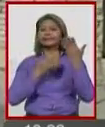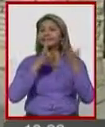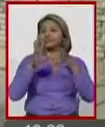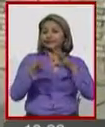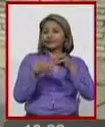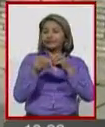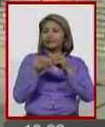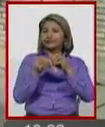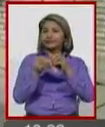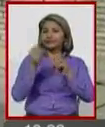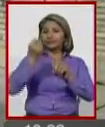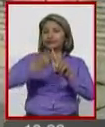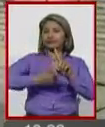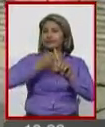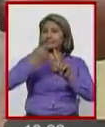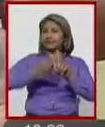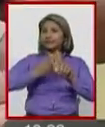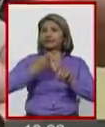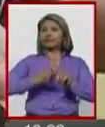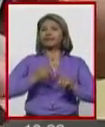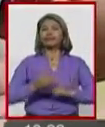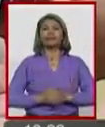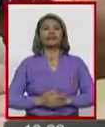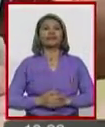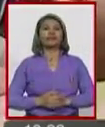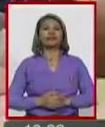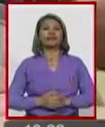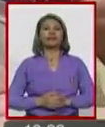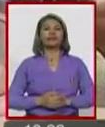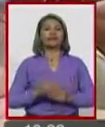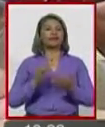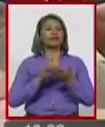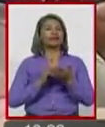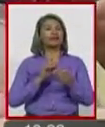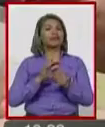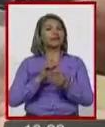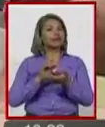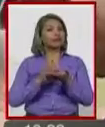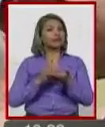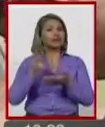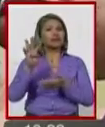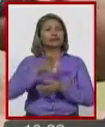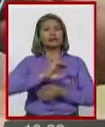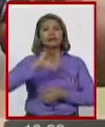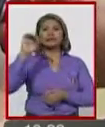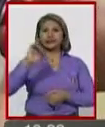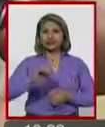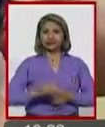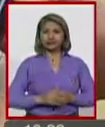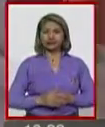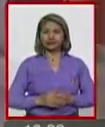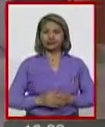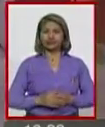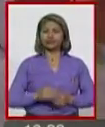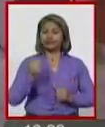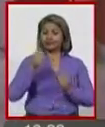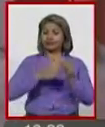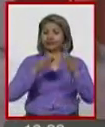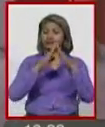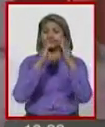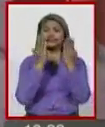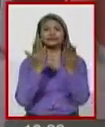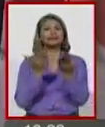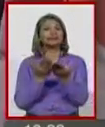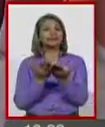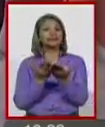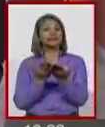sobre el incremento de las mensualidades. Es muy insuficiente el 4%. Porque cada colegio